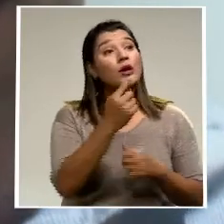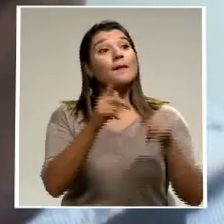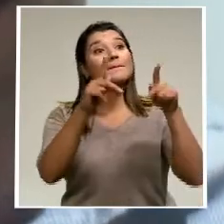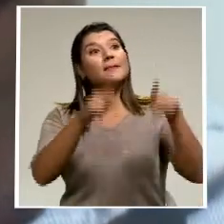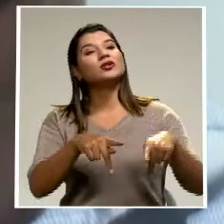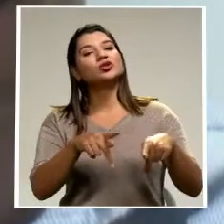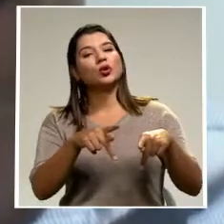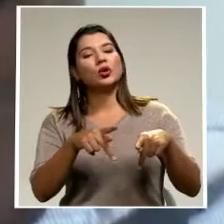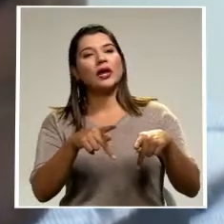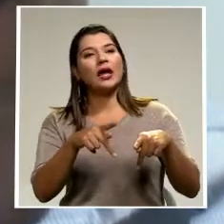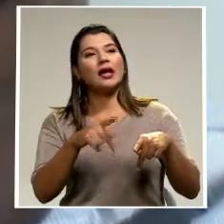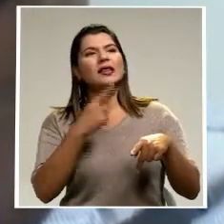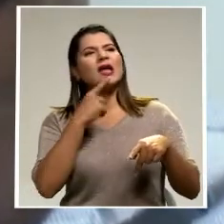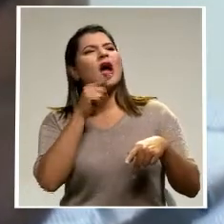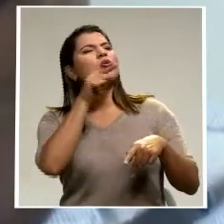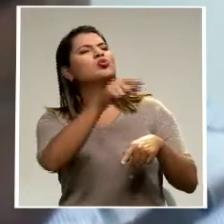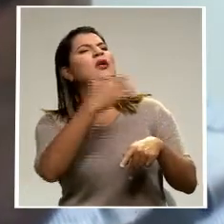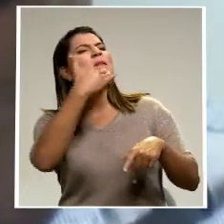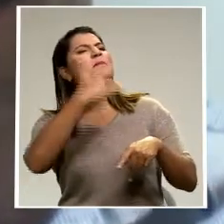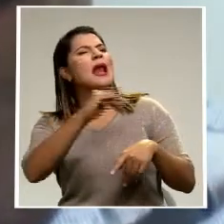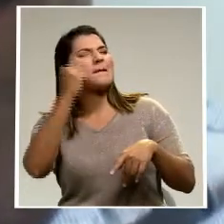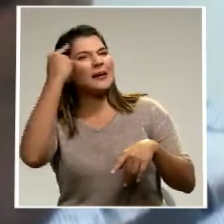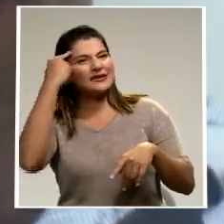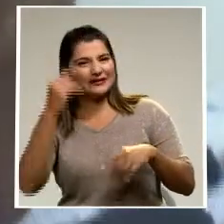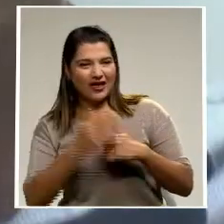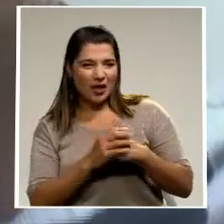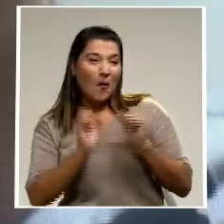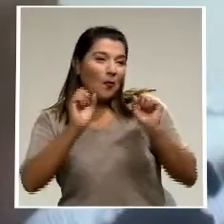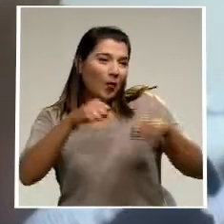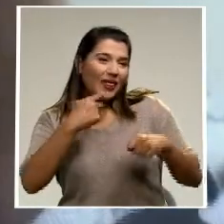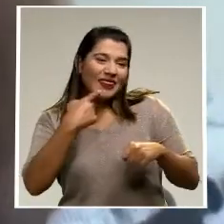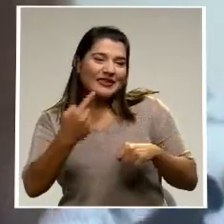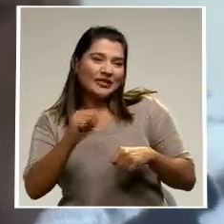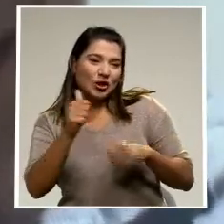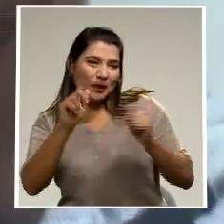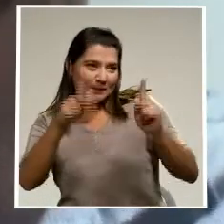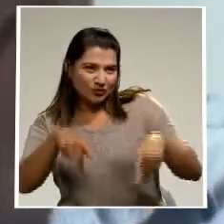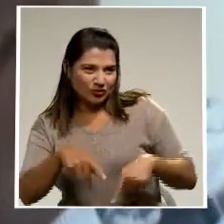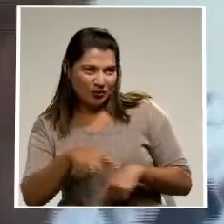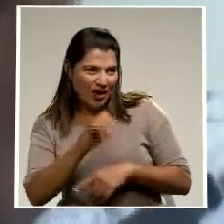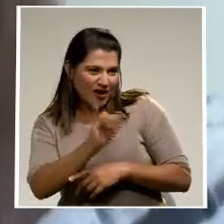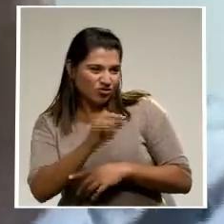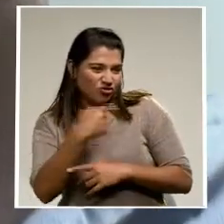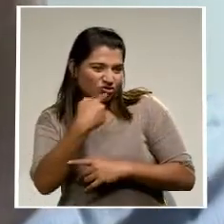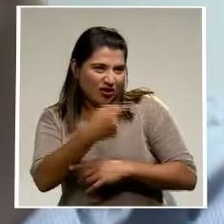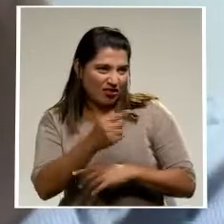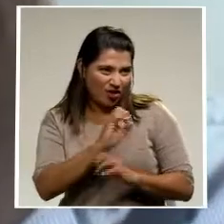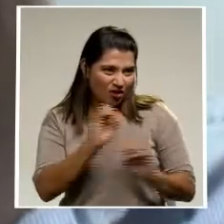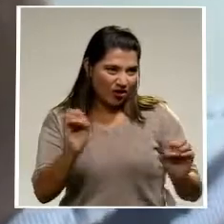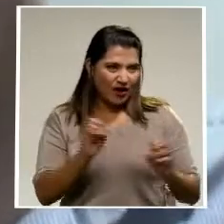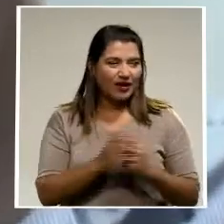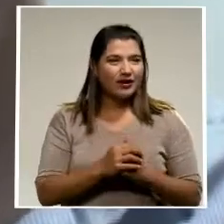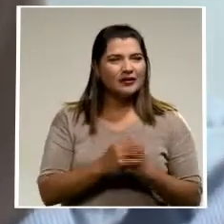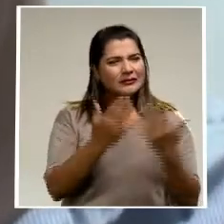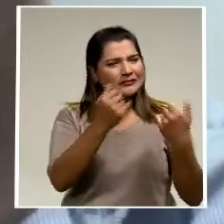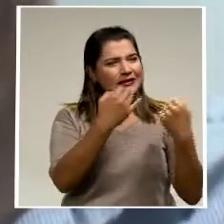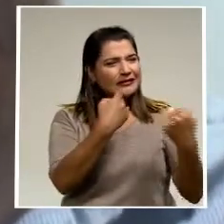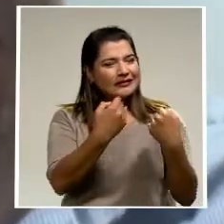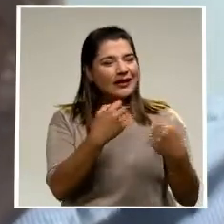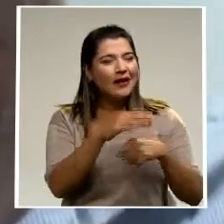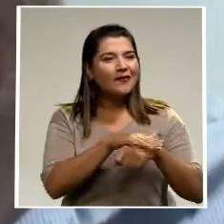diría, don Gustavo, es usted un mal pensado, eso no se deriva de los hechos. Eso no, desarrolle, por